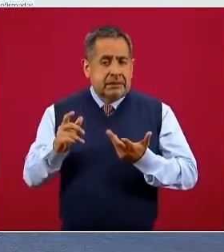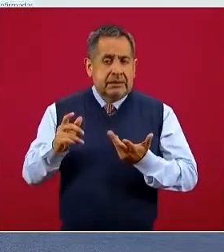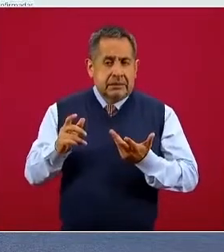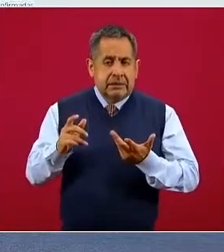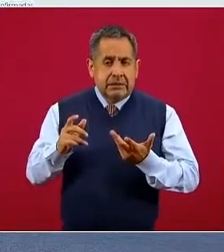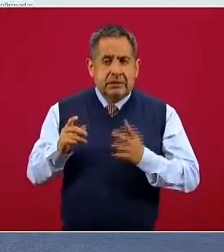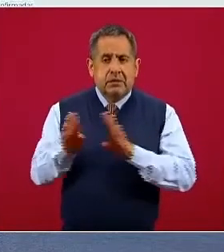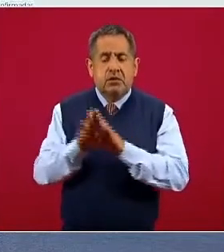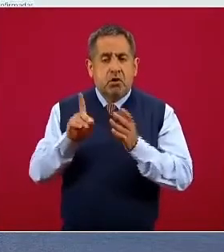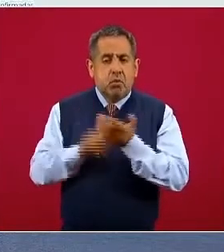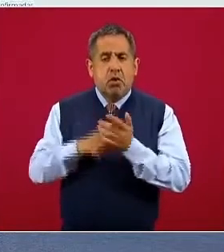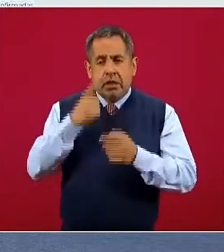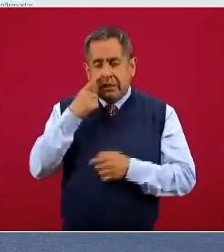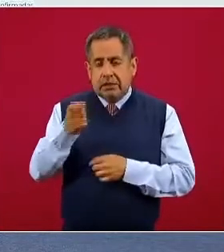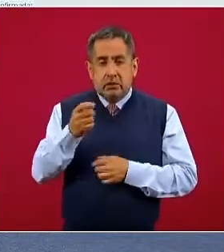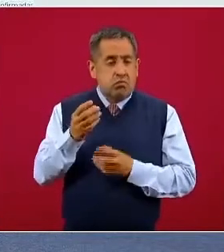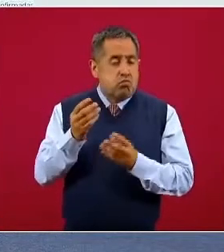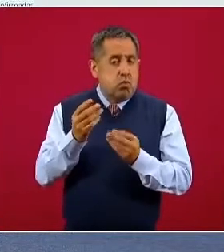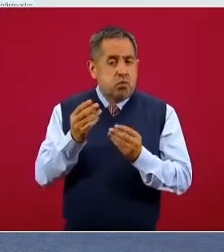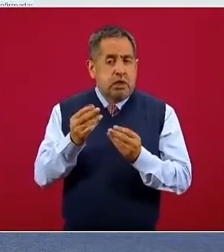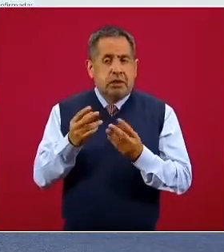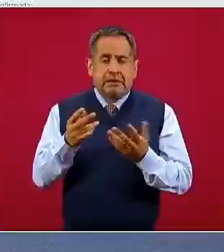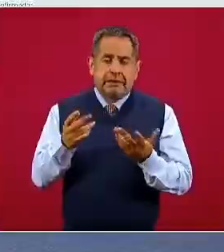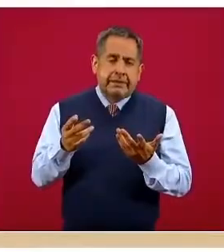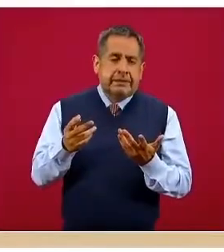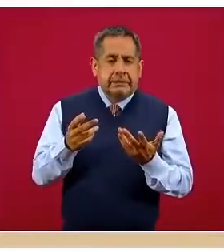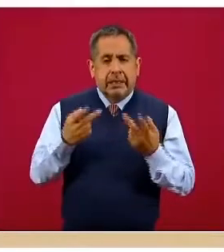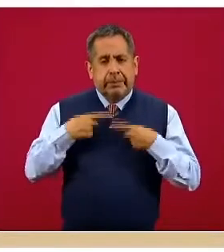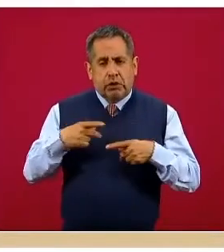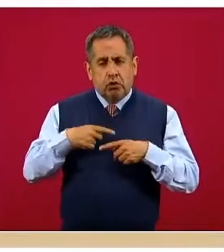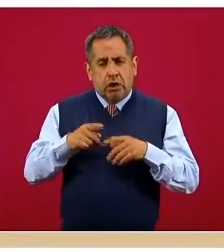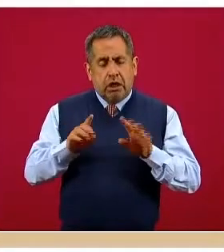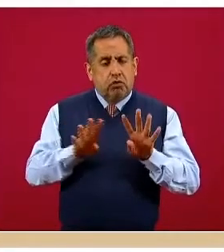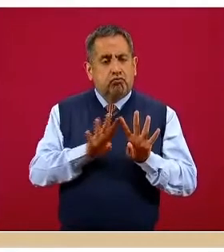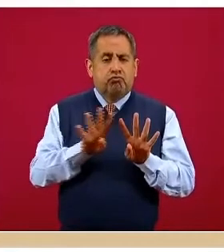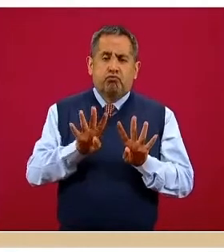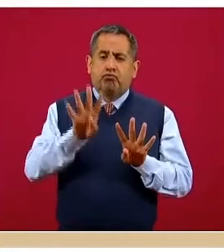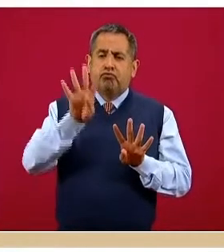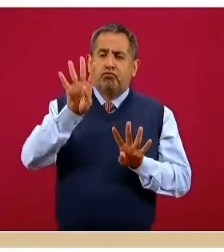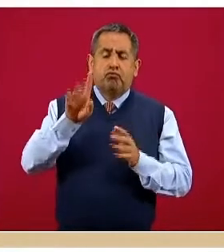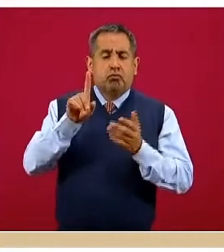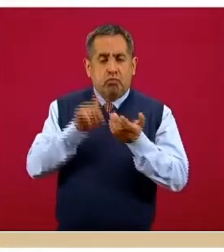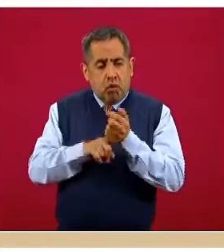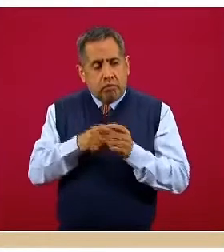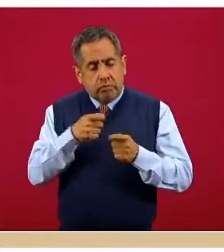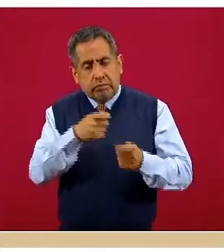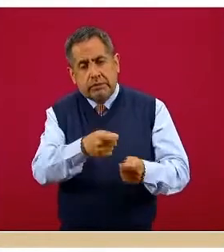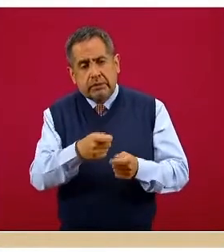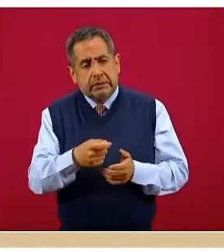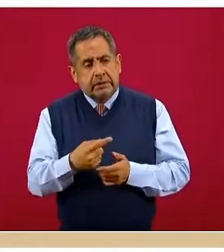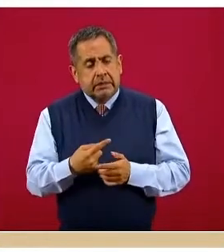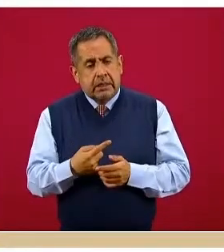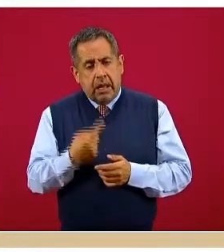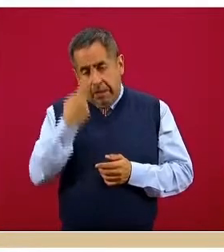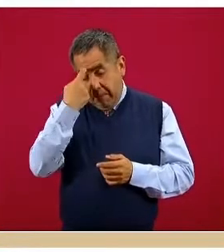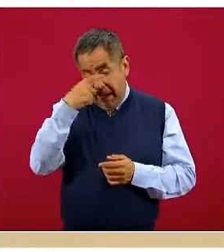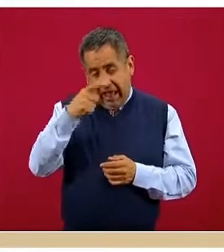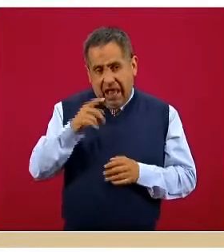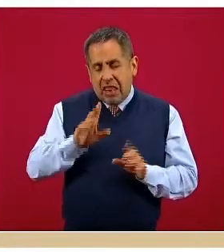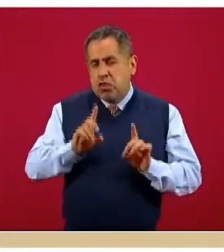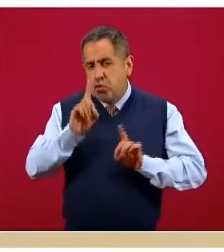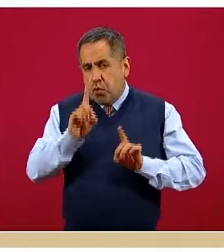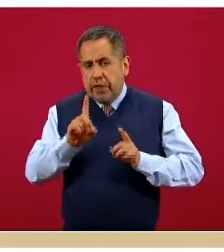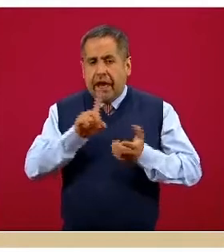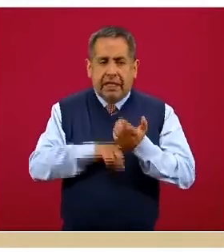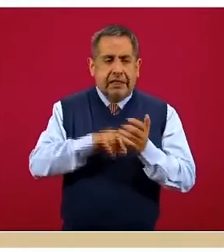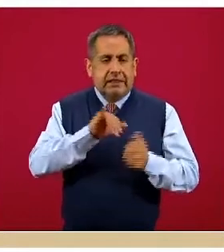una barra que tiene una gran cantidad de personas que han sido clasificadas como casos sospechosos